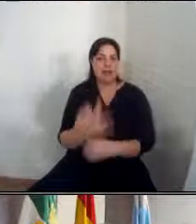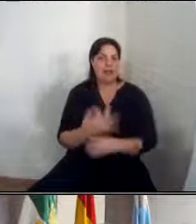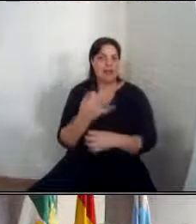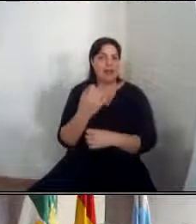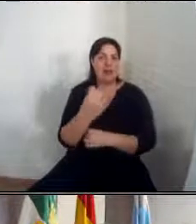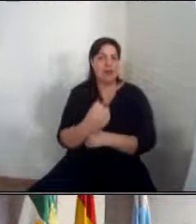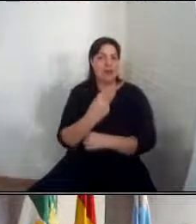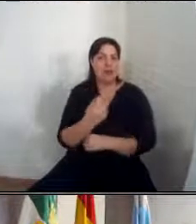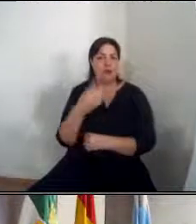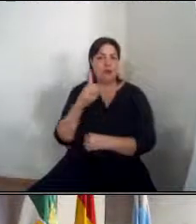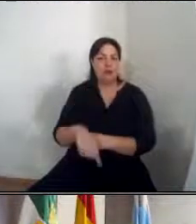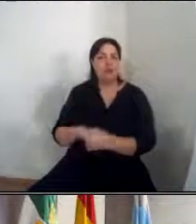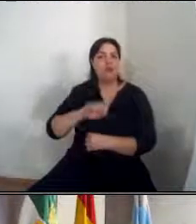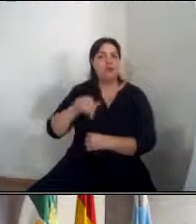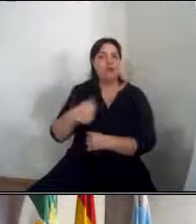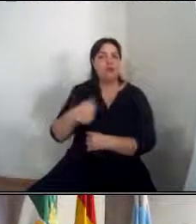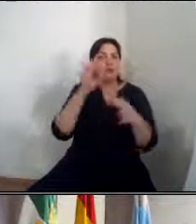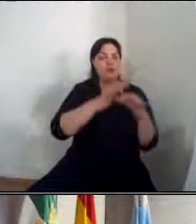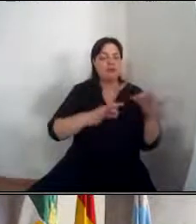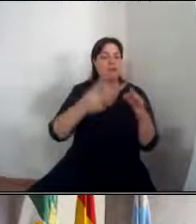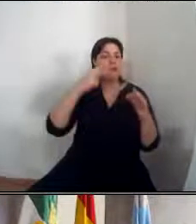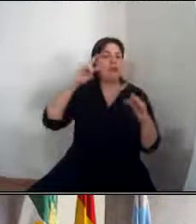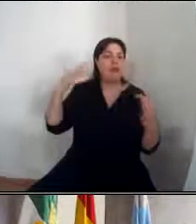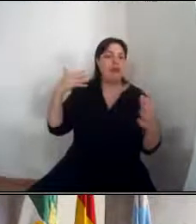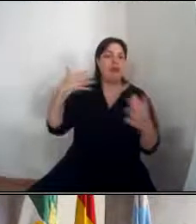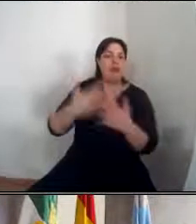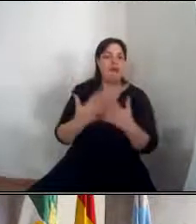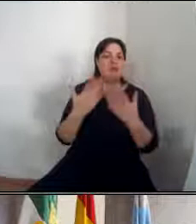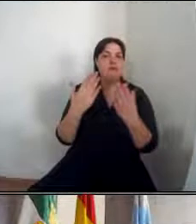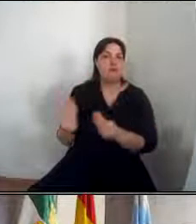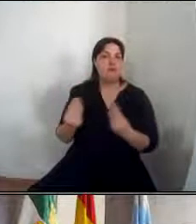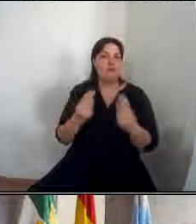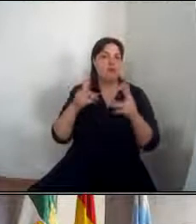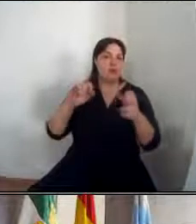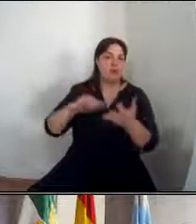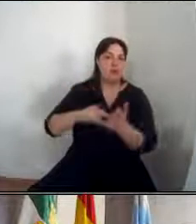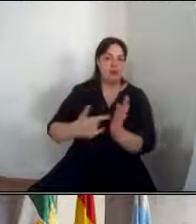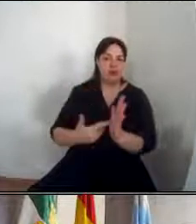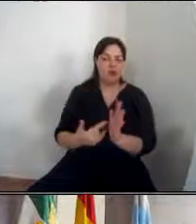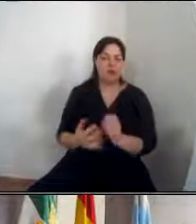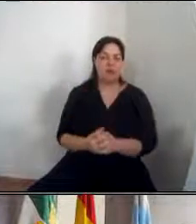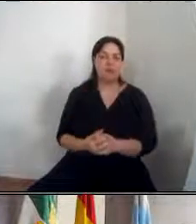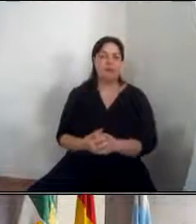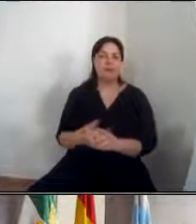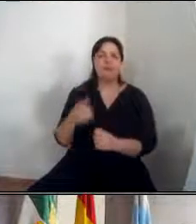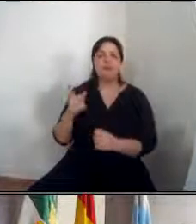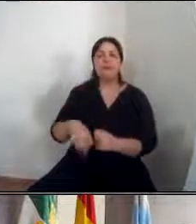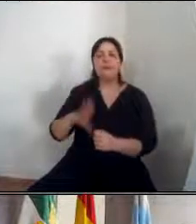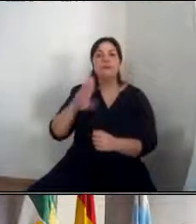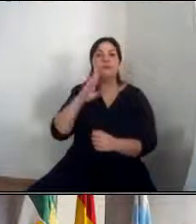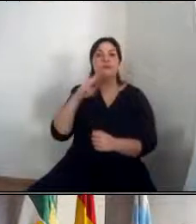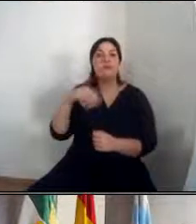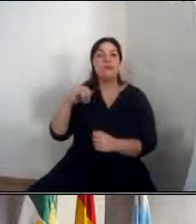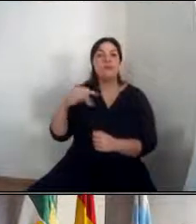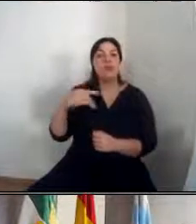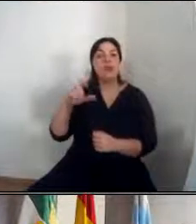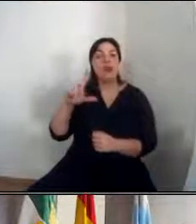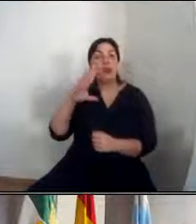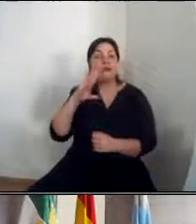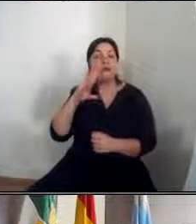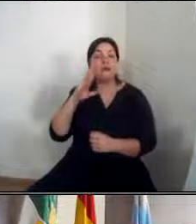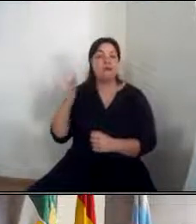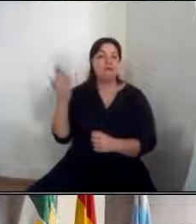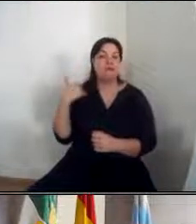lo que es muchísima experiencia en estos proyectos. Como ha dicho Miguel, pusimos en marcha hace